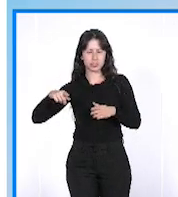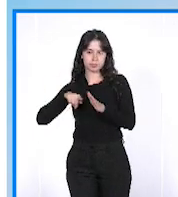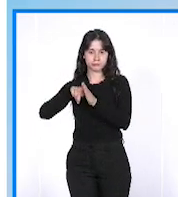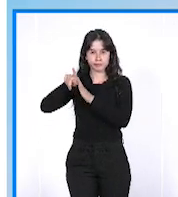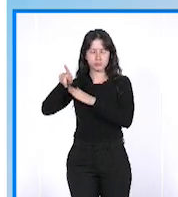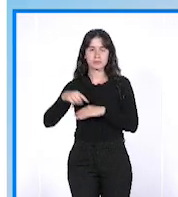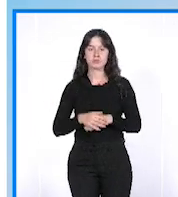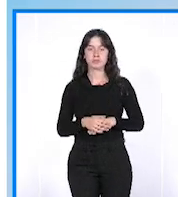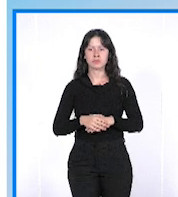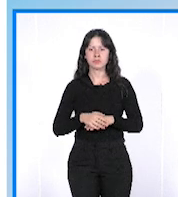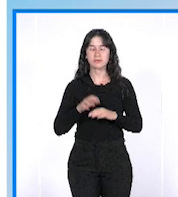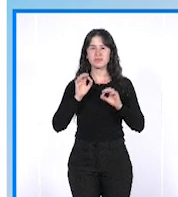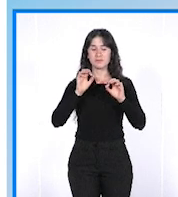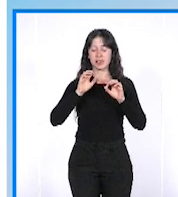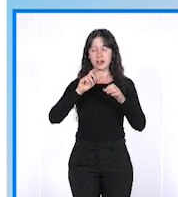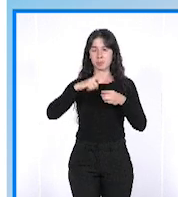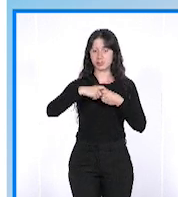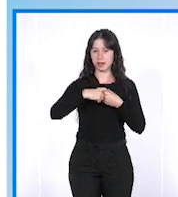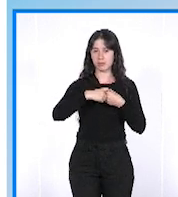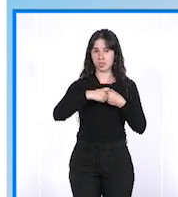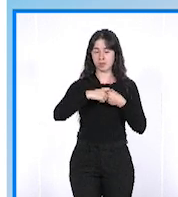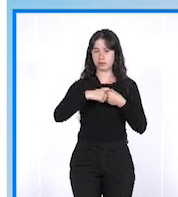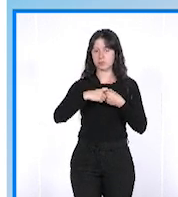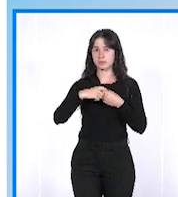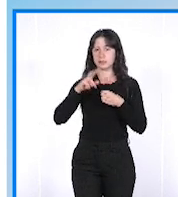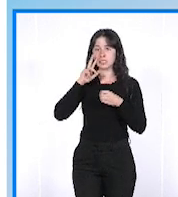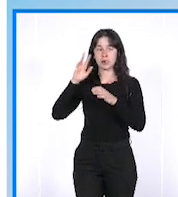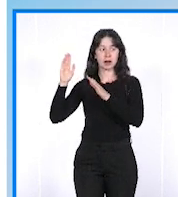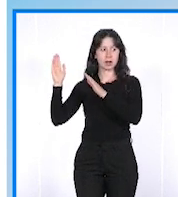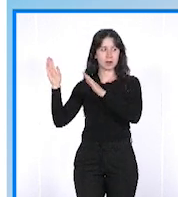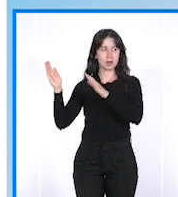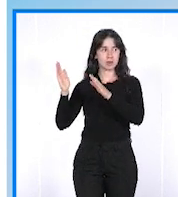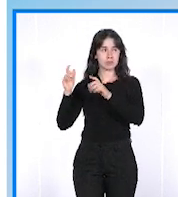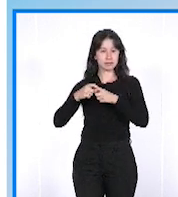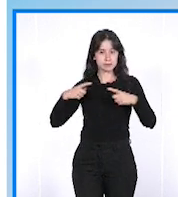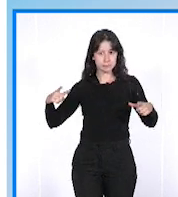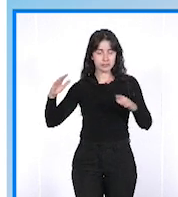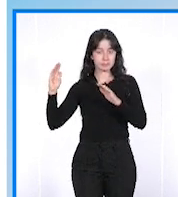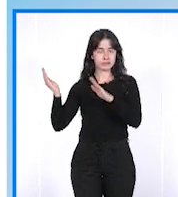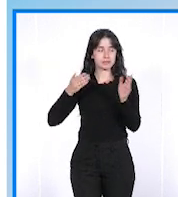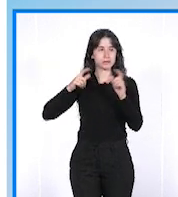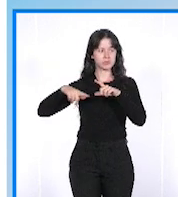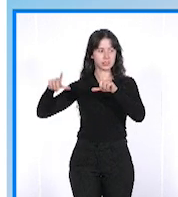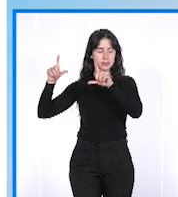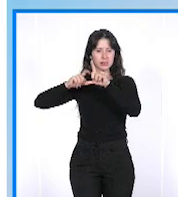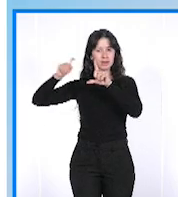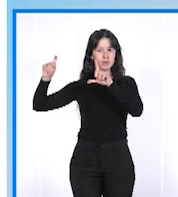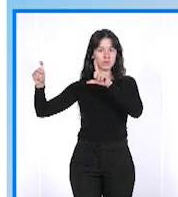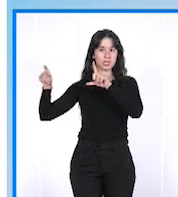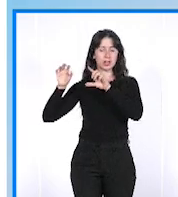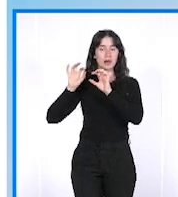la participación se acompaña lo vemos en la siguiente gráfica de un aumento en los apoyos que las personas han